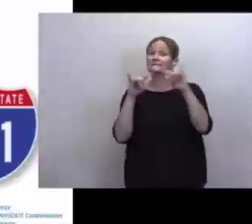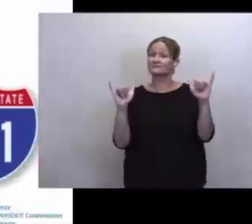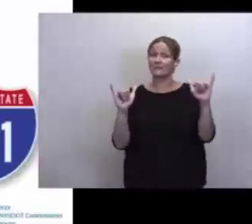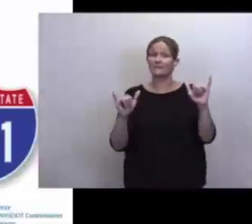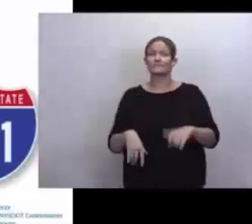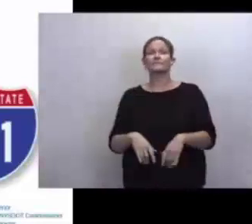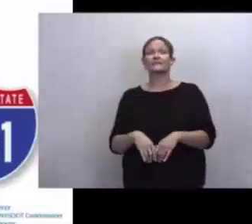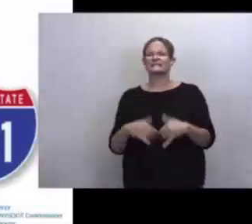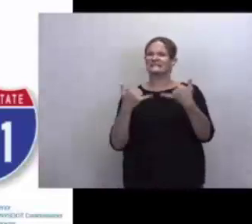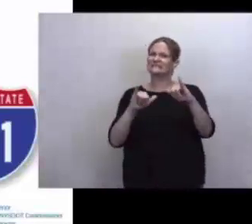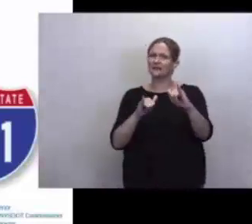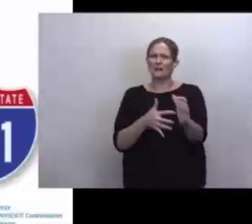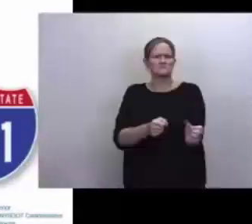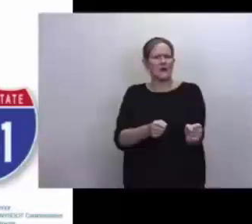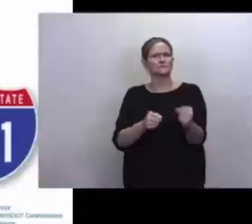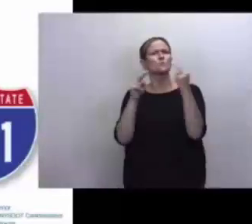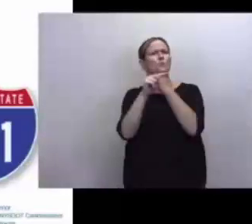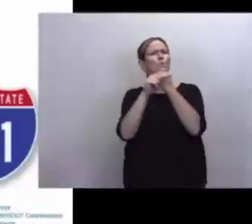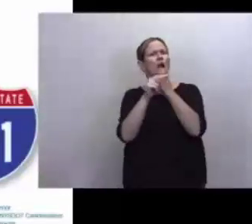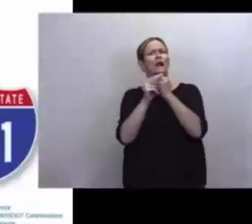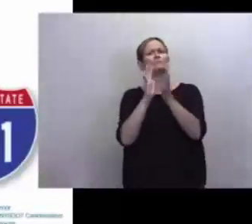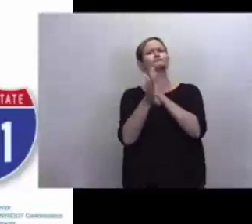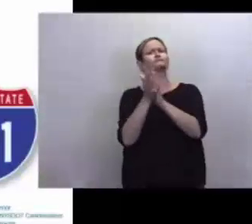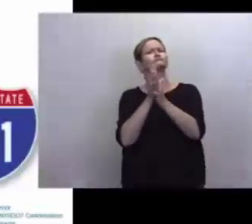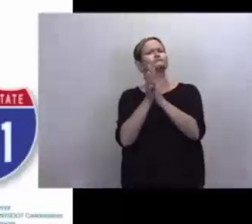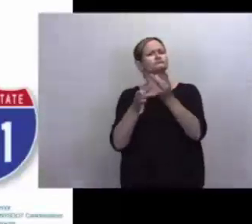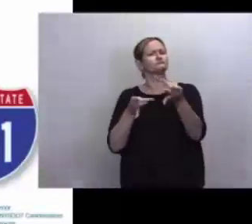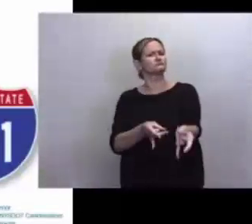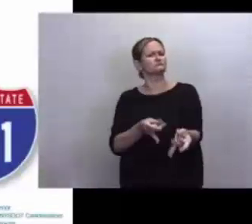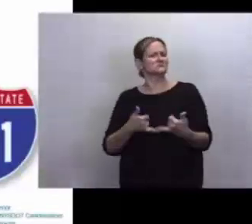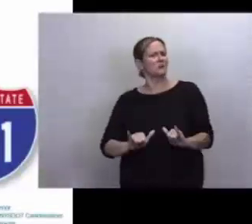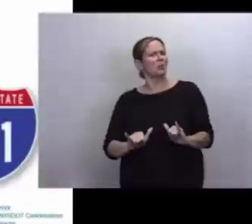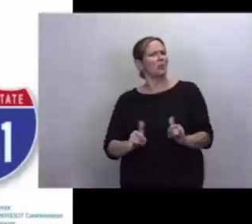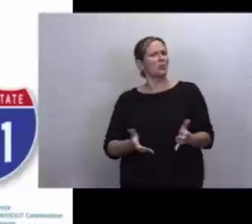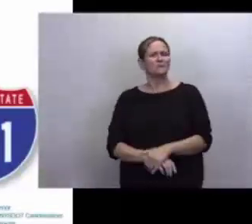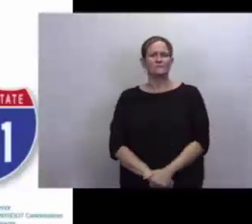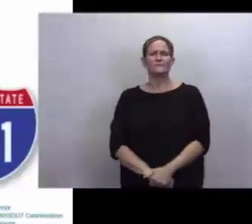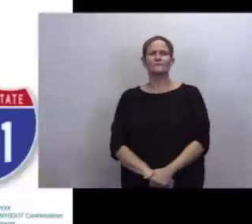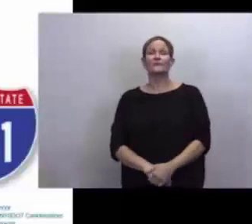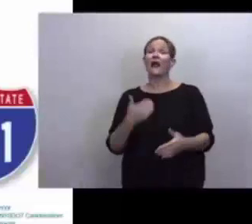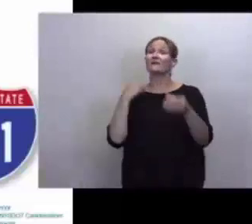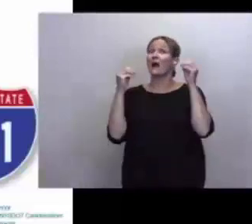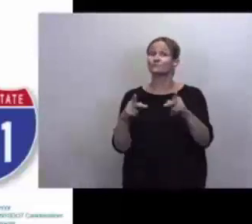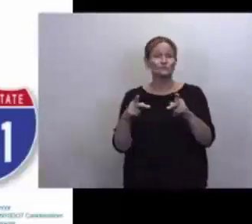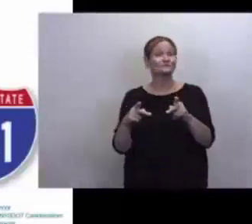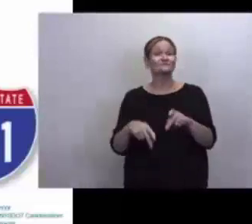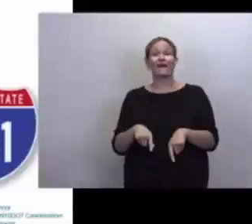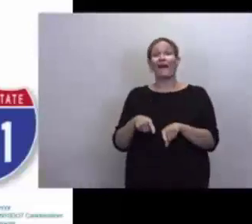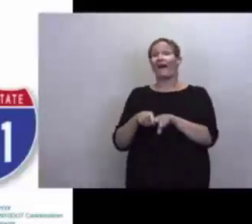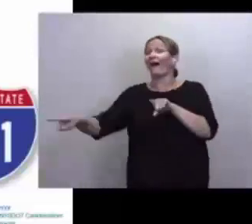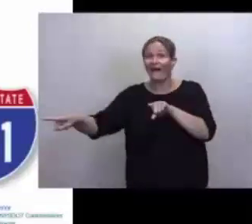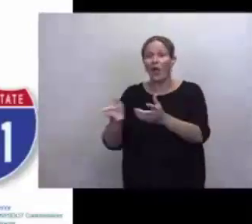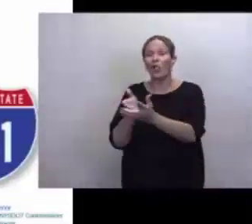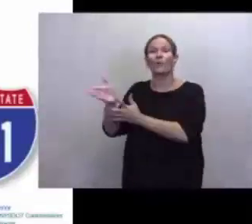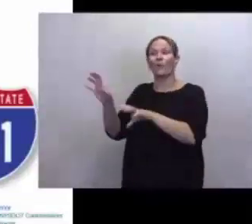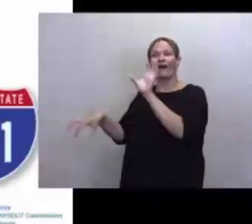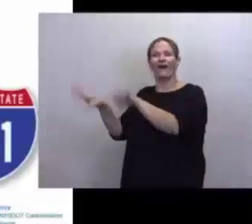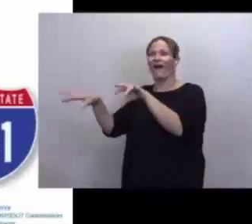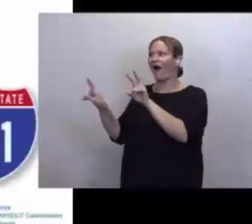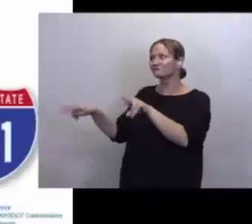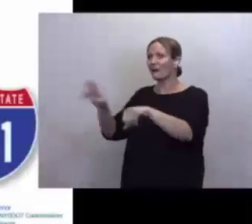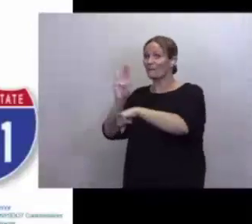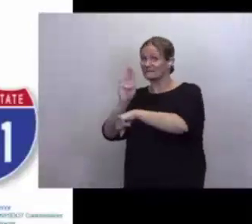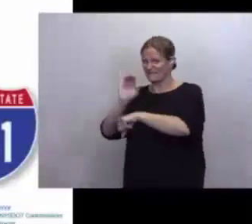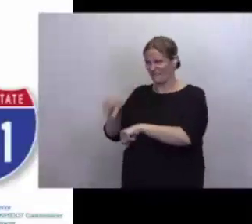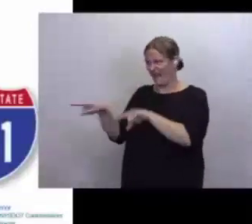desplazarse por esa ciudad. Un bucle comercial es una ruta que conduce a un distrito comercial del centro y regresa a la